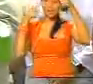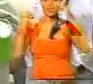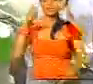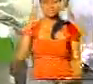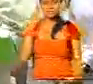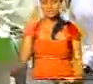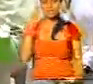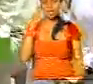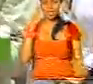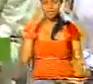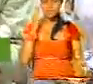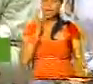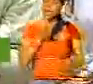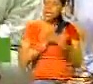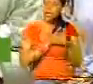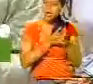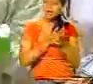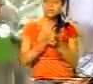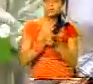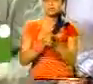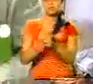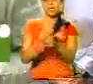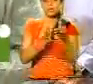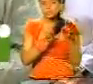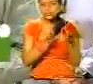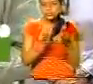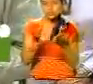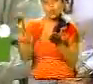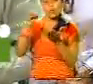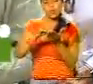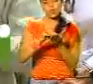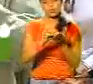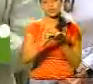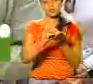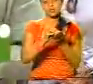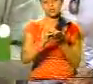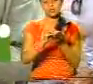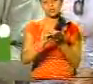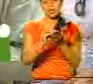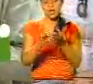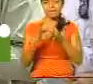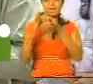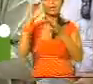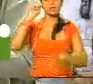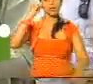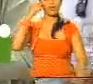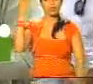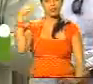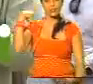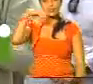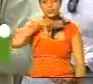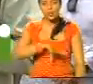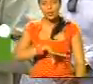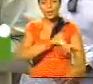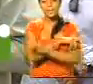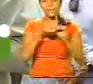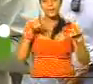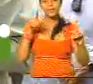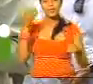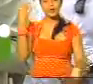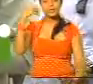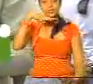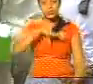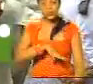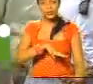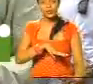sabido conducir para reencontrarse con su pasado histórico, pero hacer del pasado